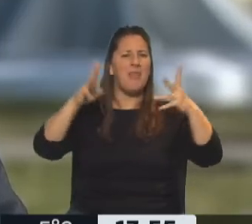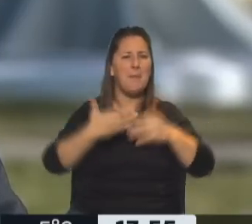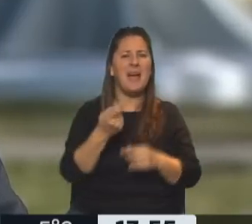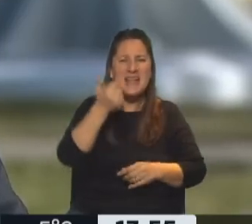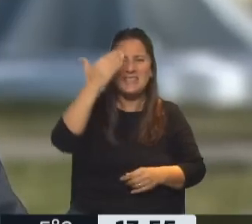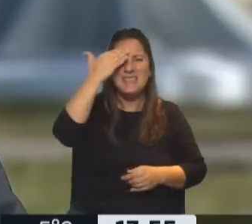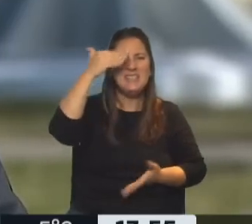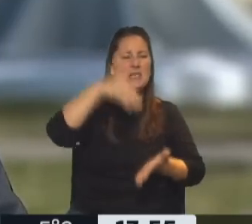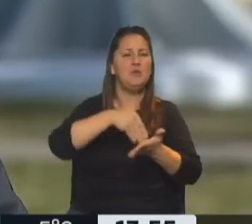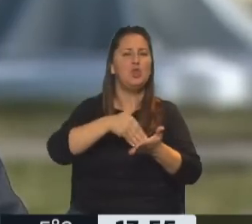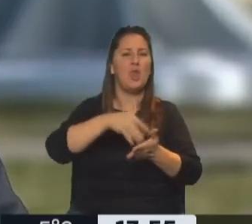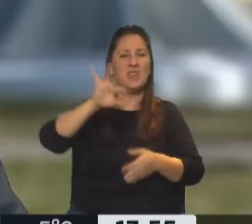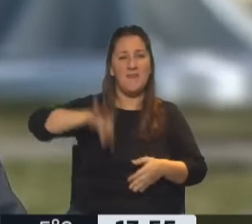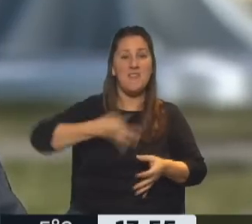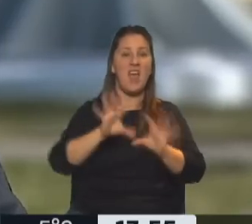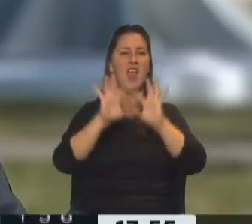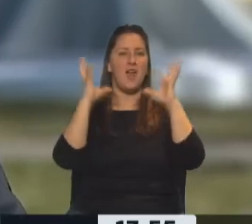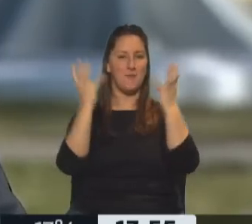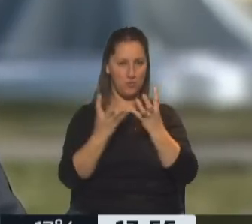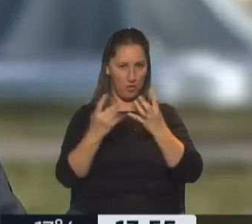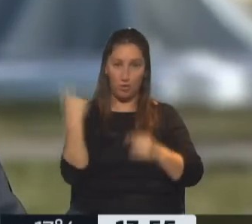15 millones de vidas en todo el mundo.